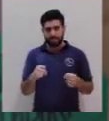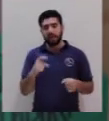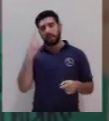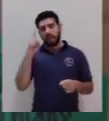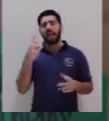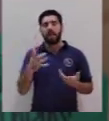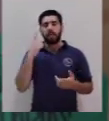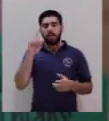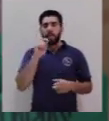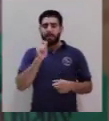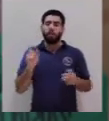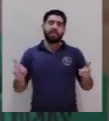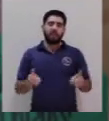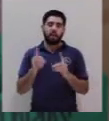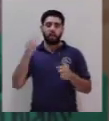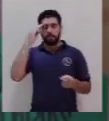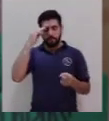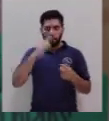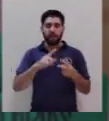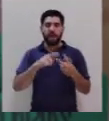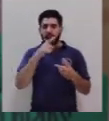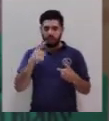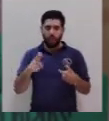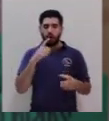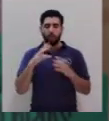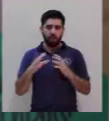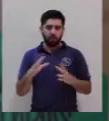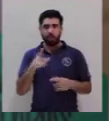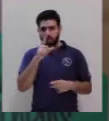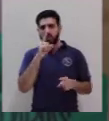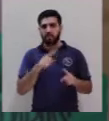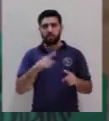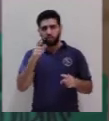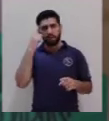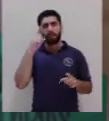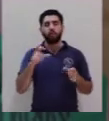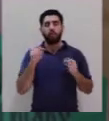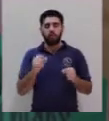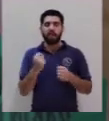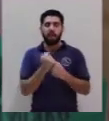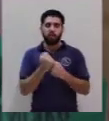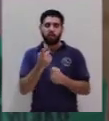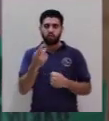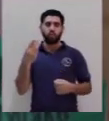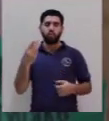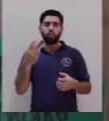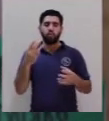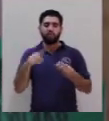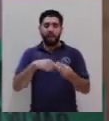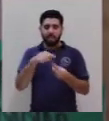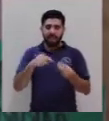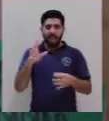afianzar habilidades y destrezas como atención y memoria. Y otras habilidades que ustedes sabrán cómo